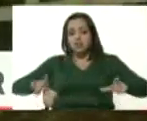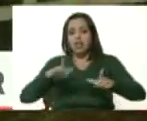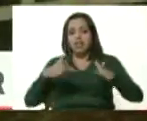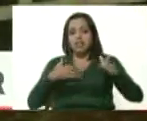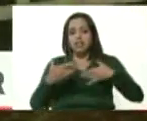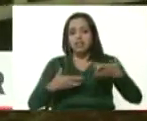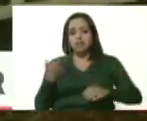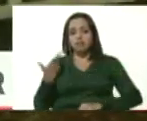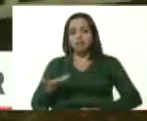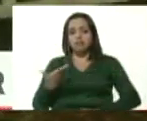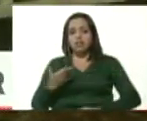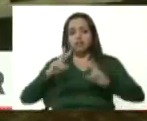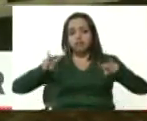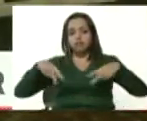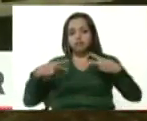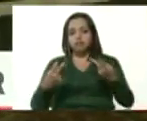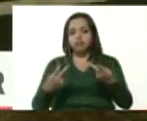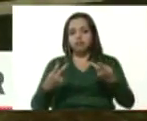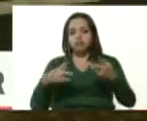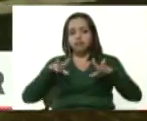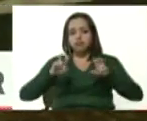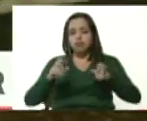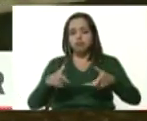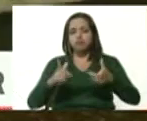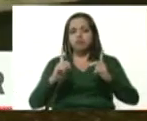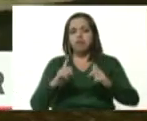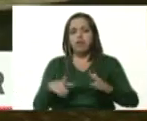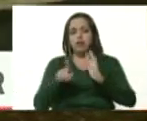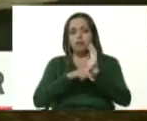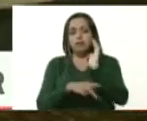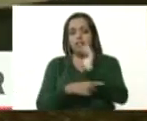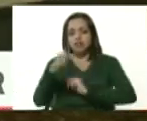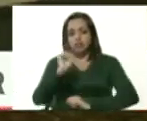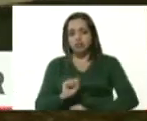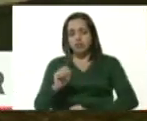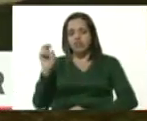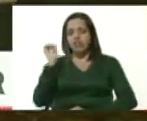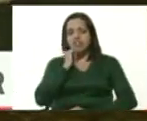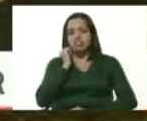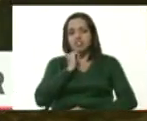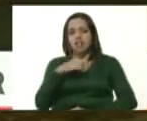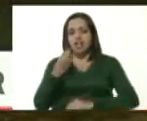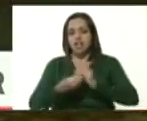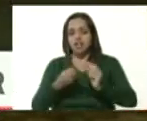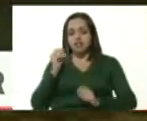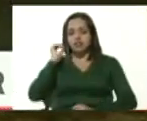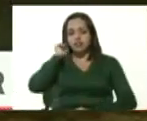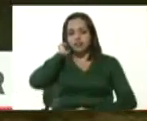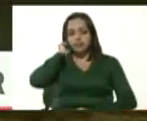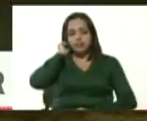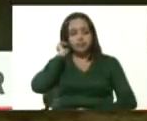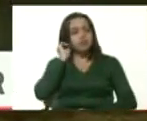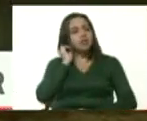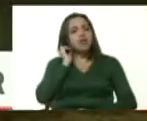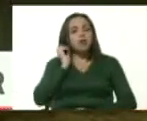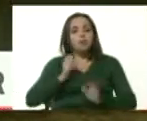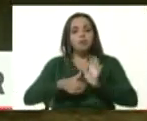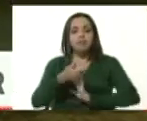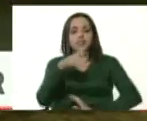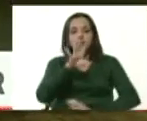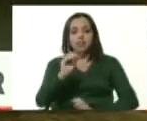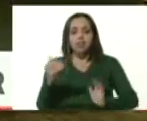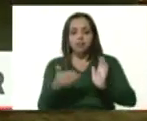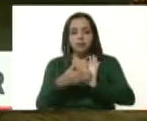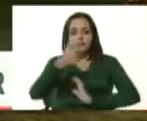actividad, reinauguración del Parque Recreacional Sur de Valencia. Un estimado de 50.000 visitas